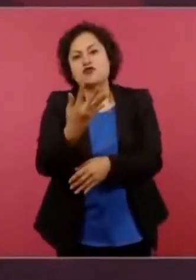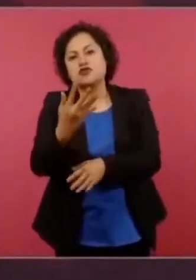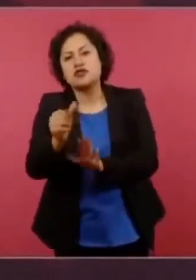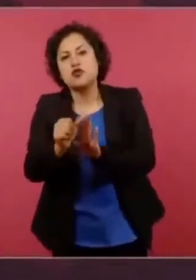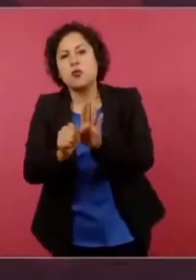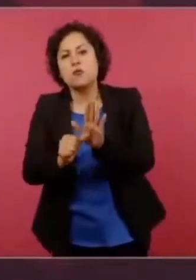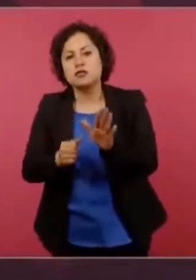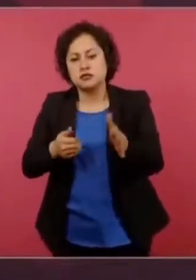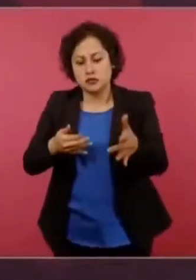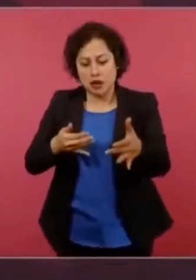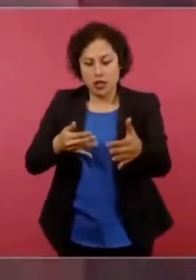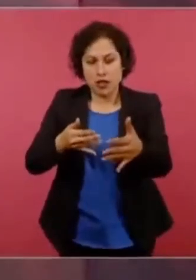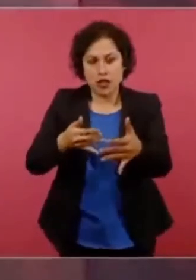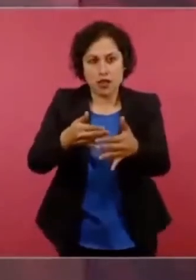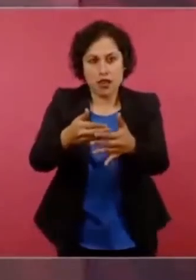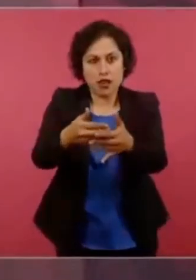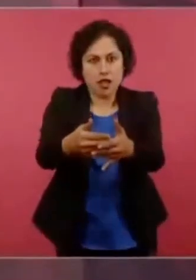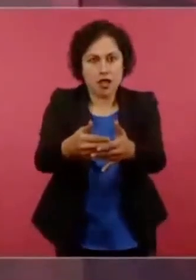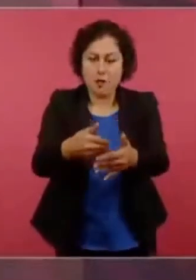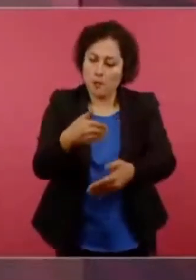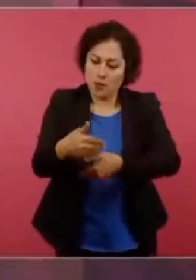proceso,